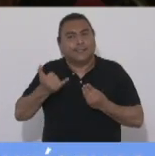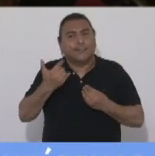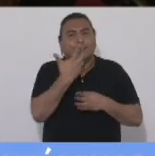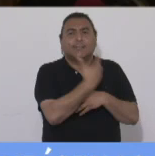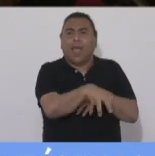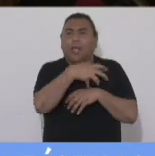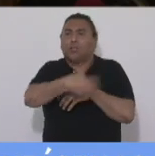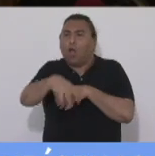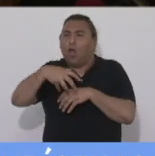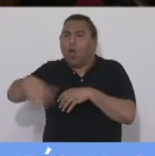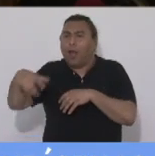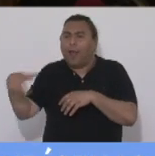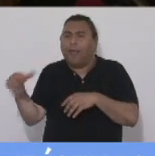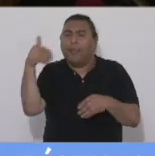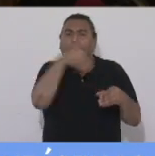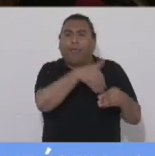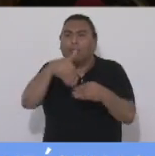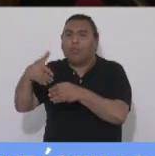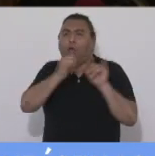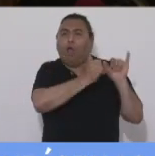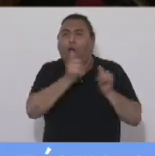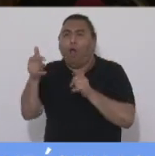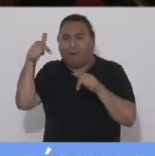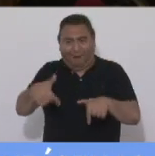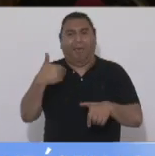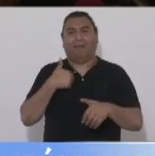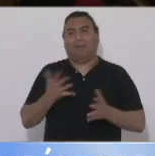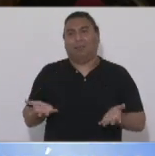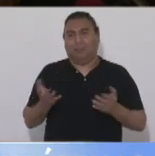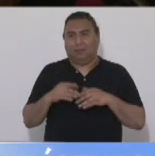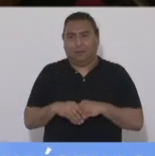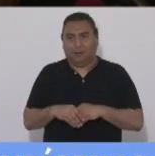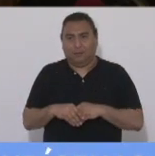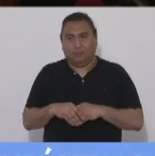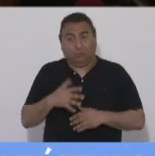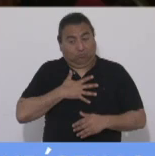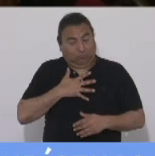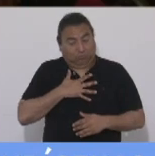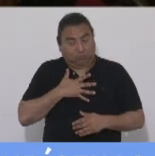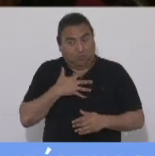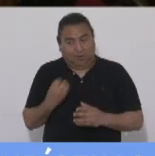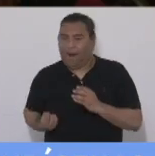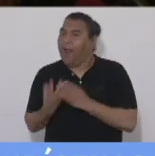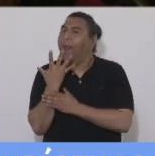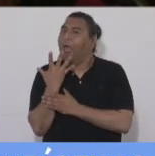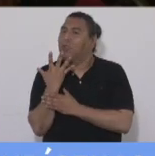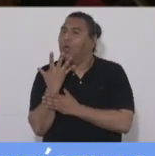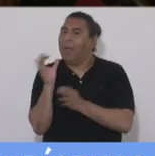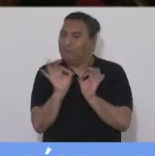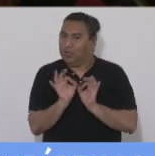jóvenes generaciones de este país. En mi condición de autora del proyecto y